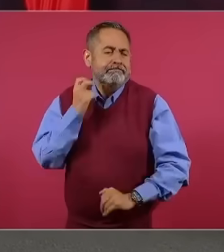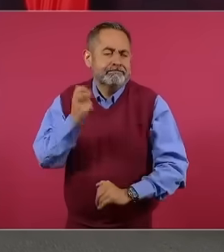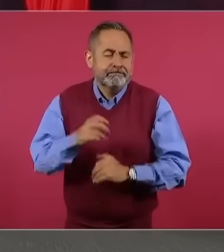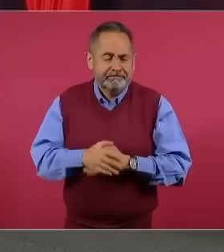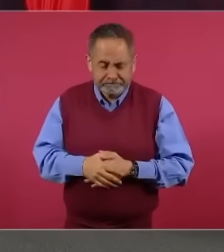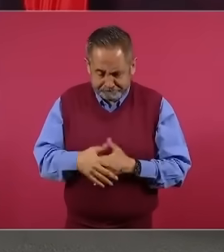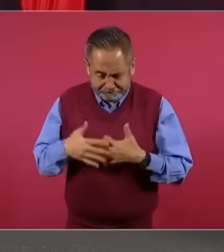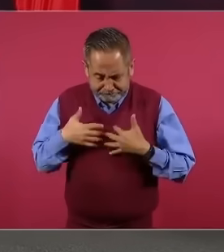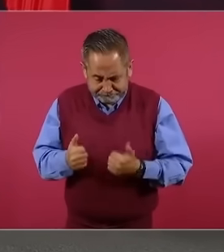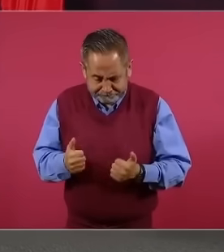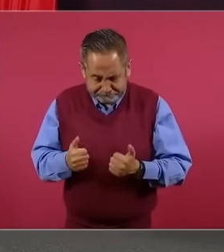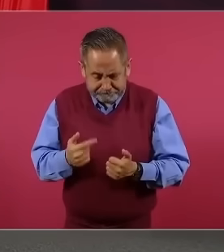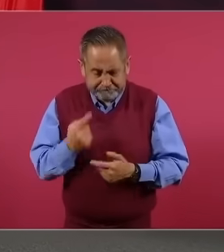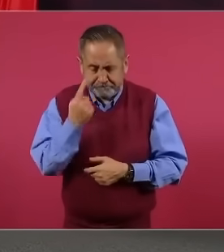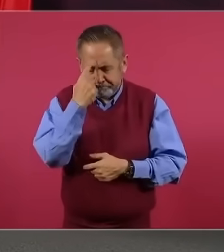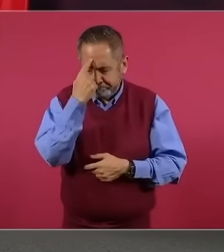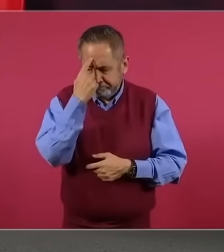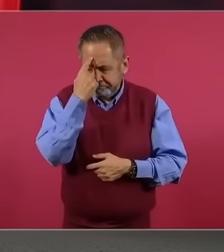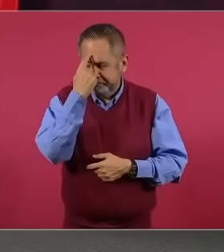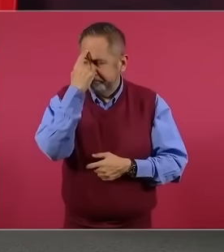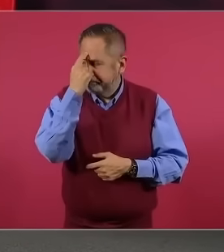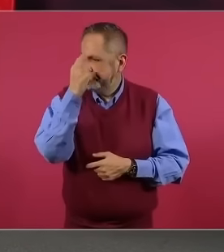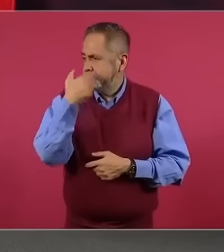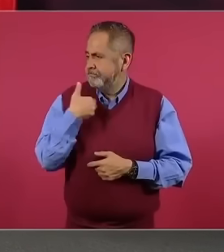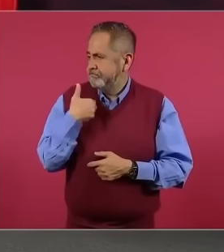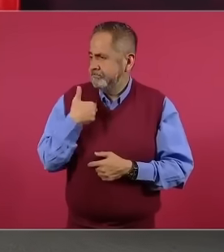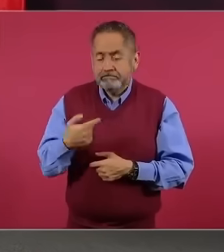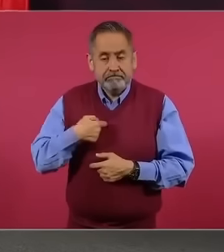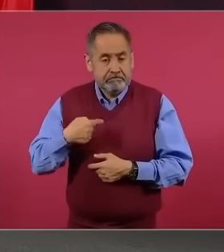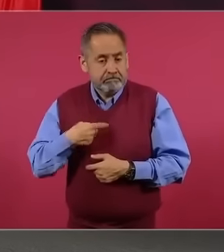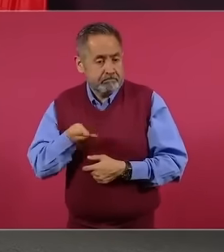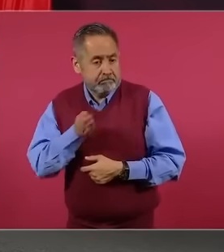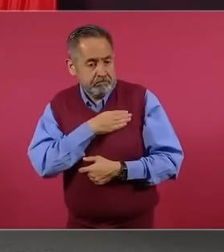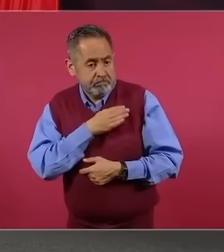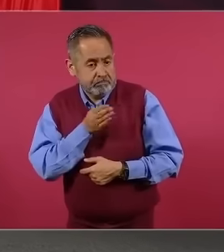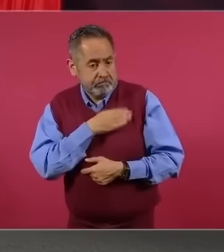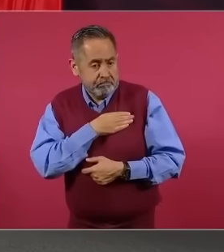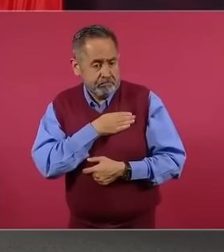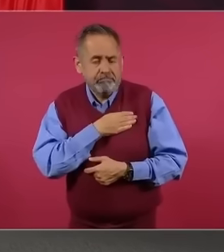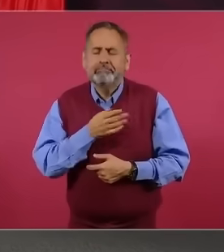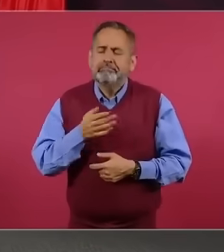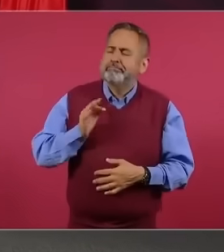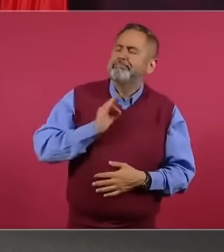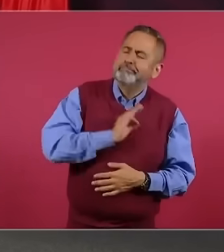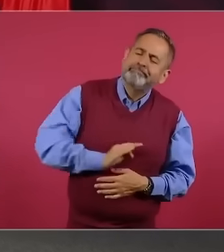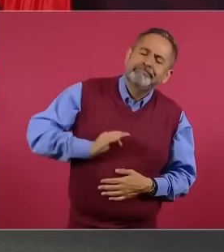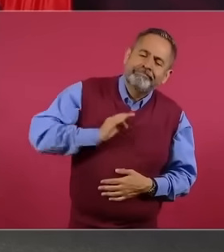Entender de que solo siendo bueno voy a poder ser feliz.